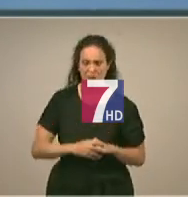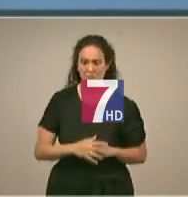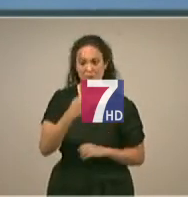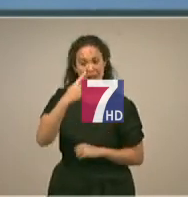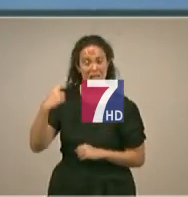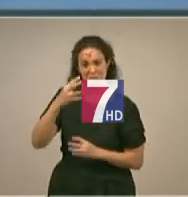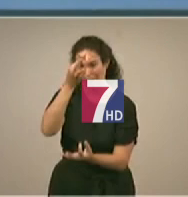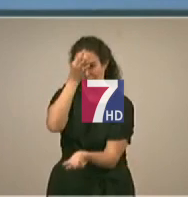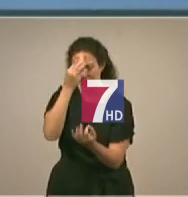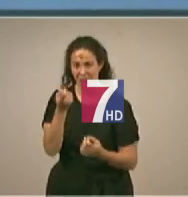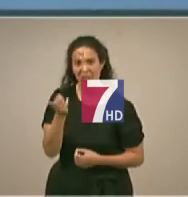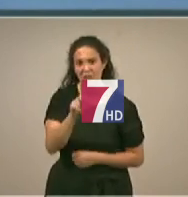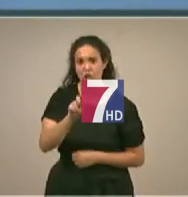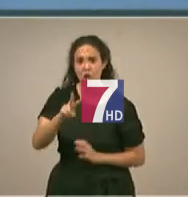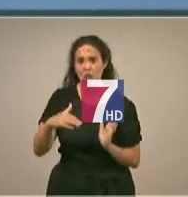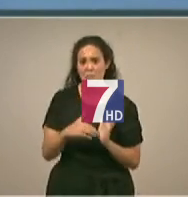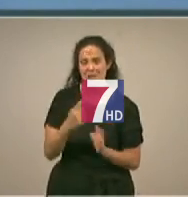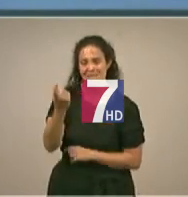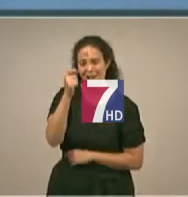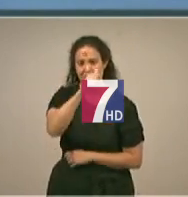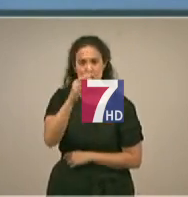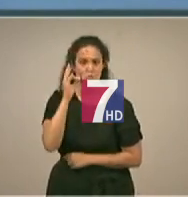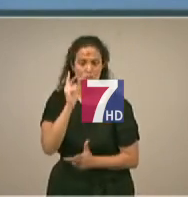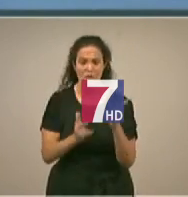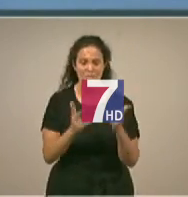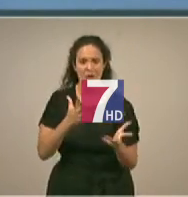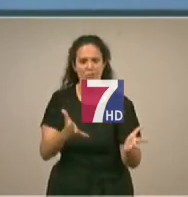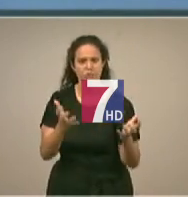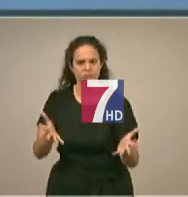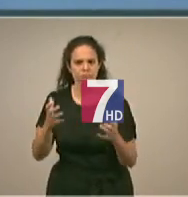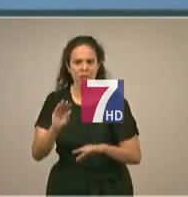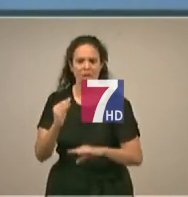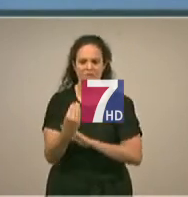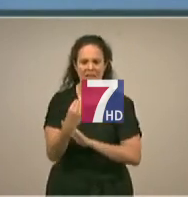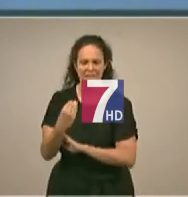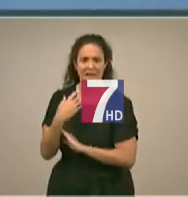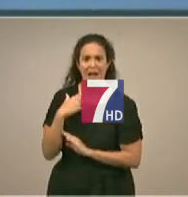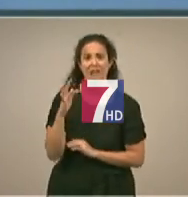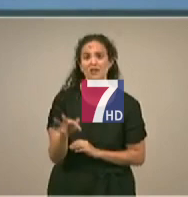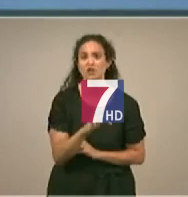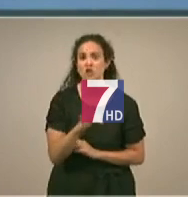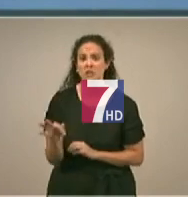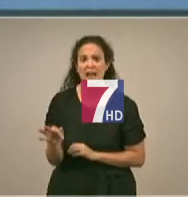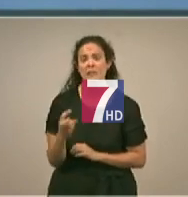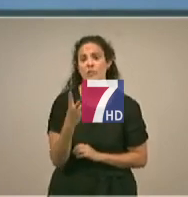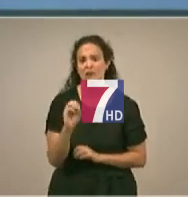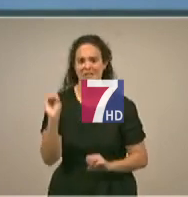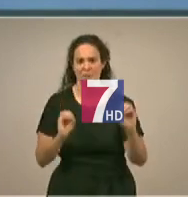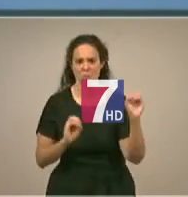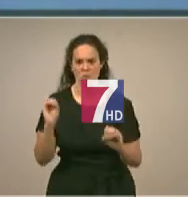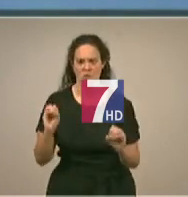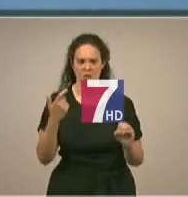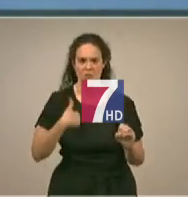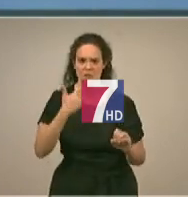pasado más de 112,000 alumnos y alumnas vascas recibieron una beca el total un total de un 30%